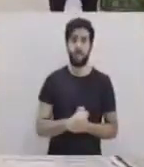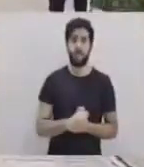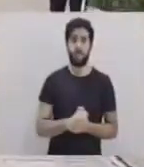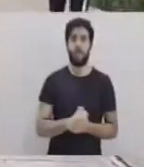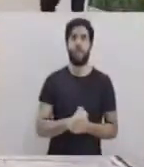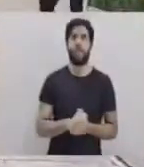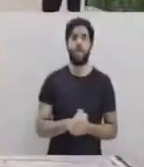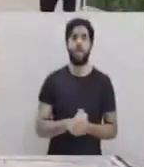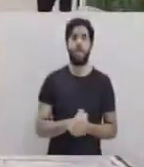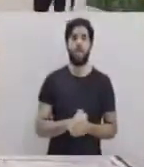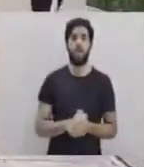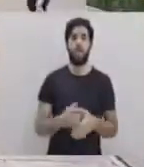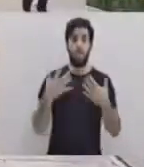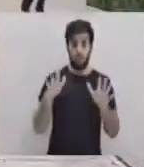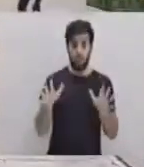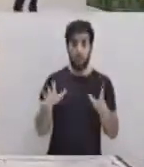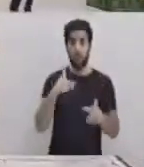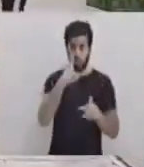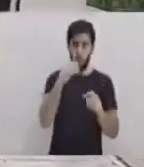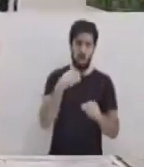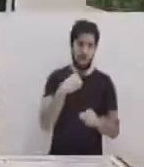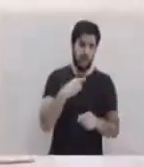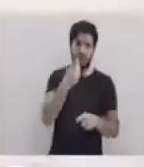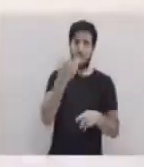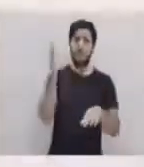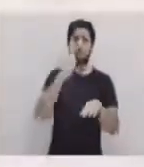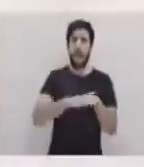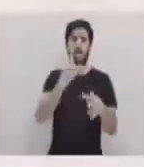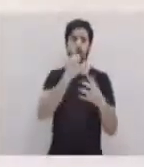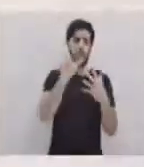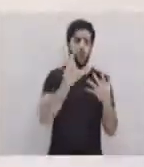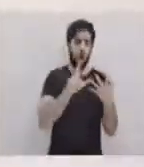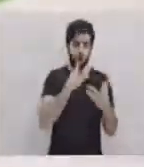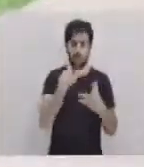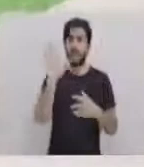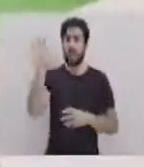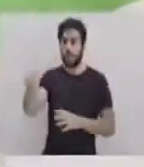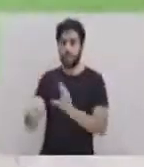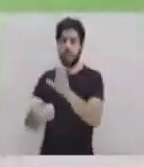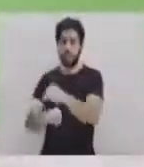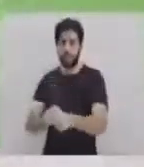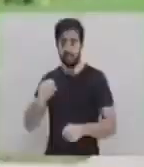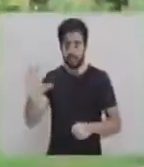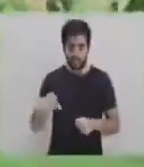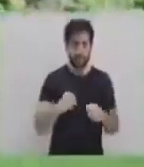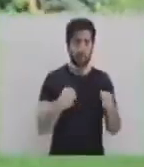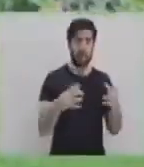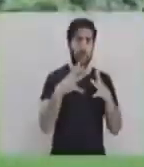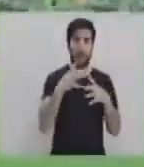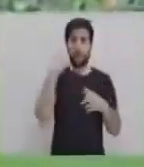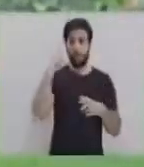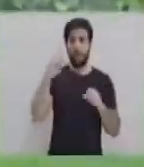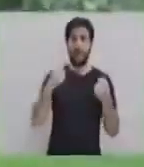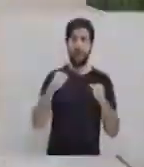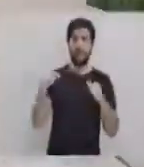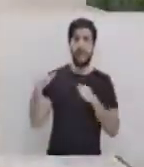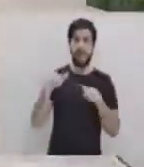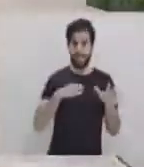Si tú deseas puedes meter más objetos para poder realizar cada una de estas